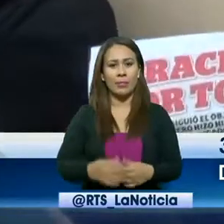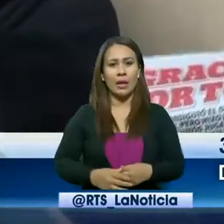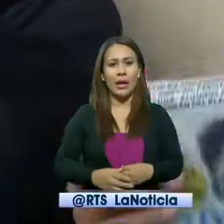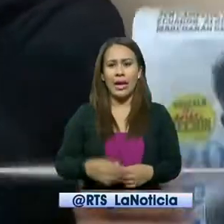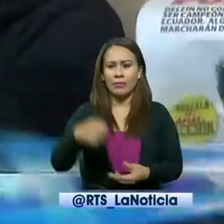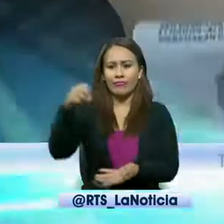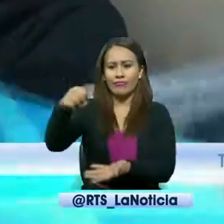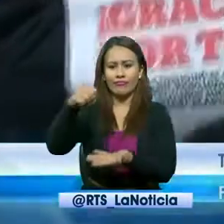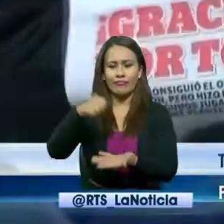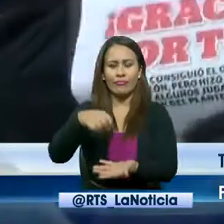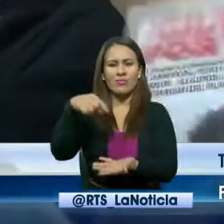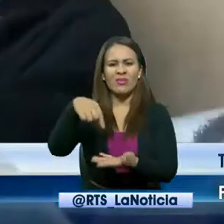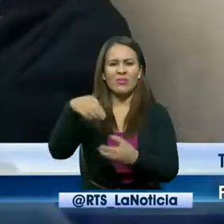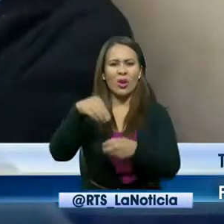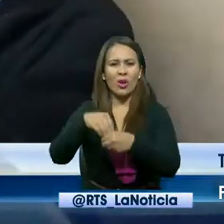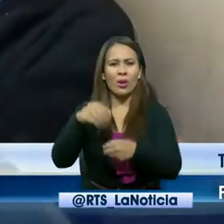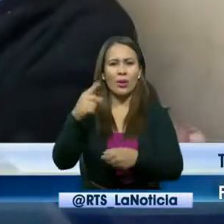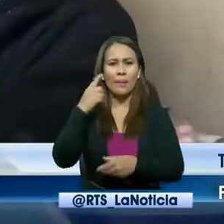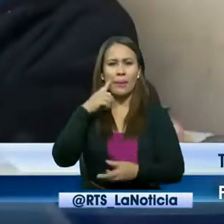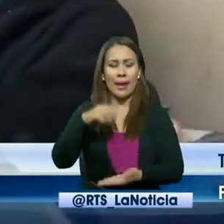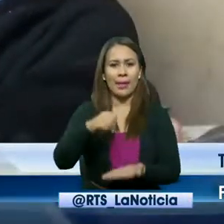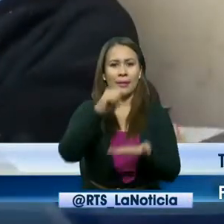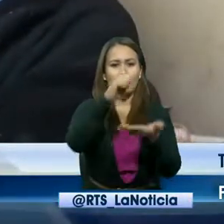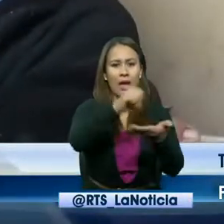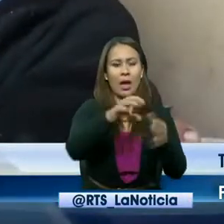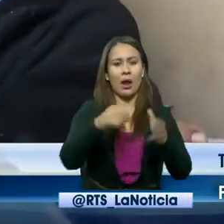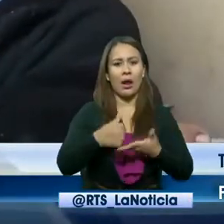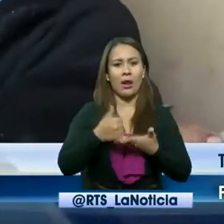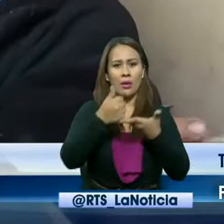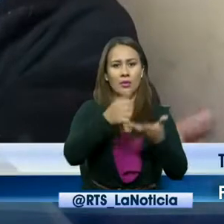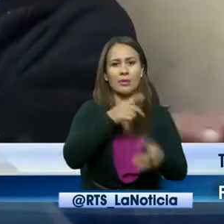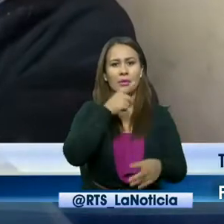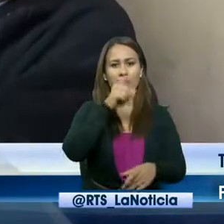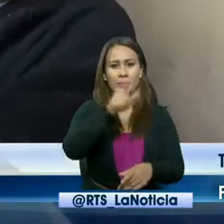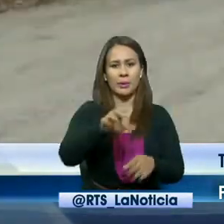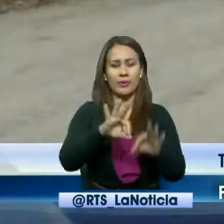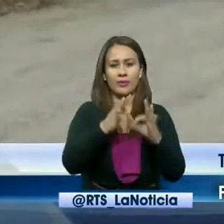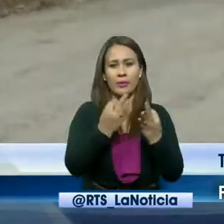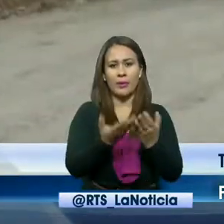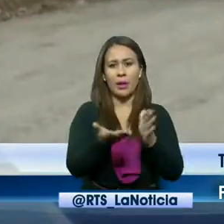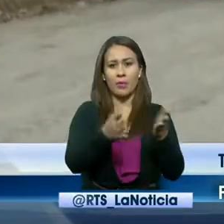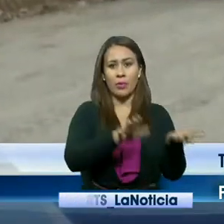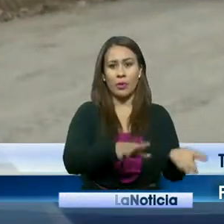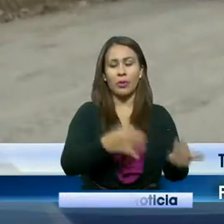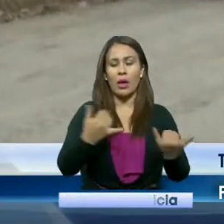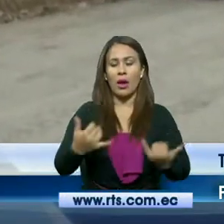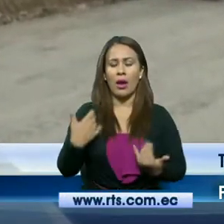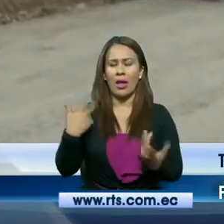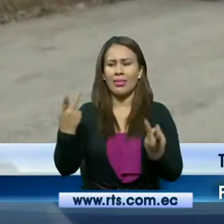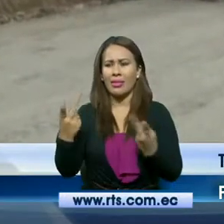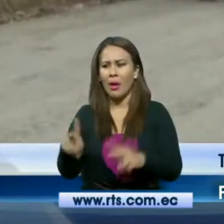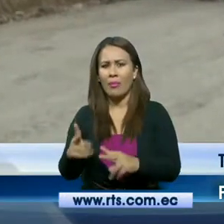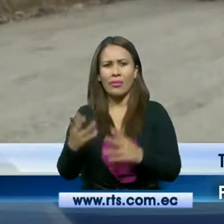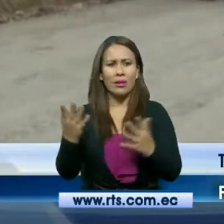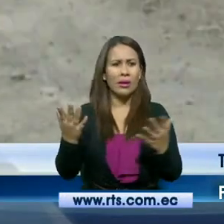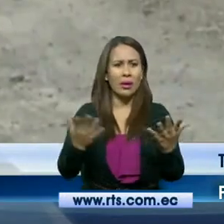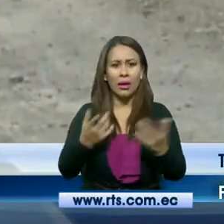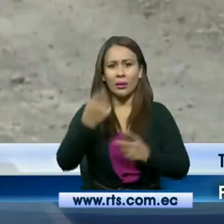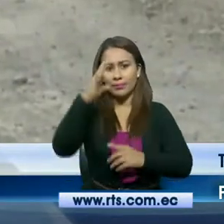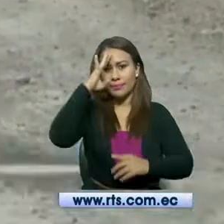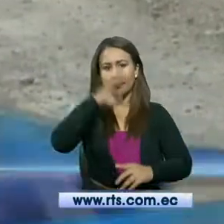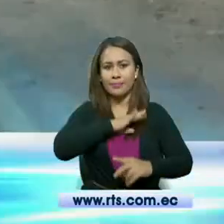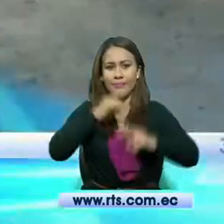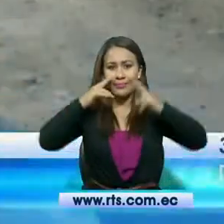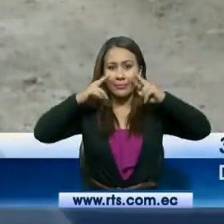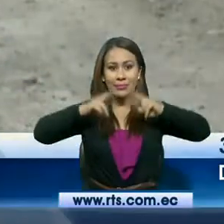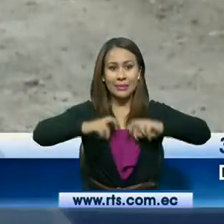canastita para ayudarle a esa familia que había fallecido una señora. Personal del CIA realizó las pericias en el lugar del siniestro